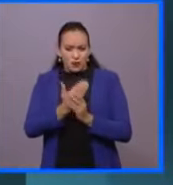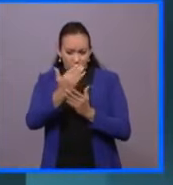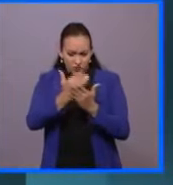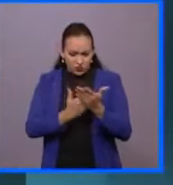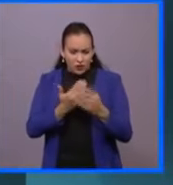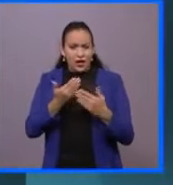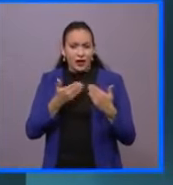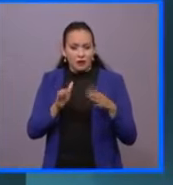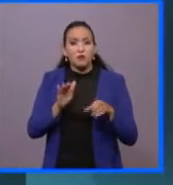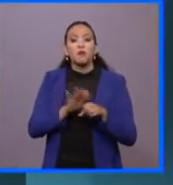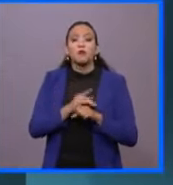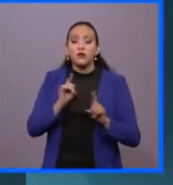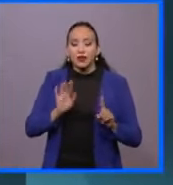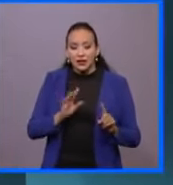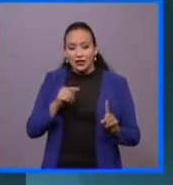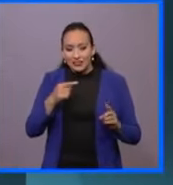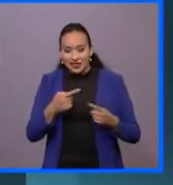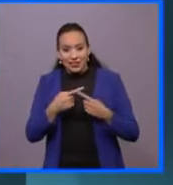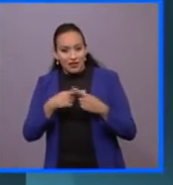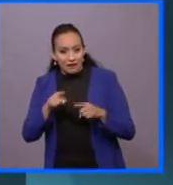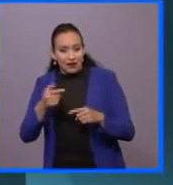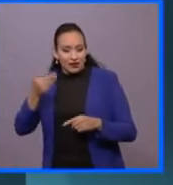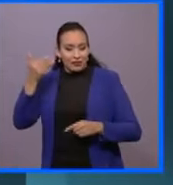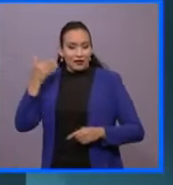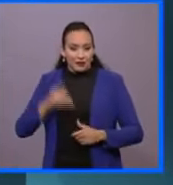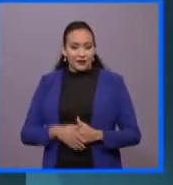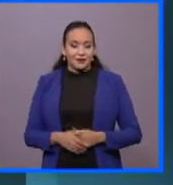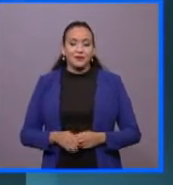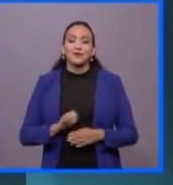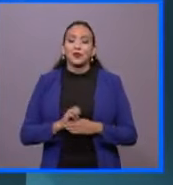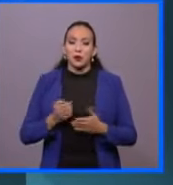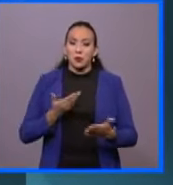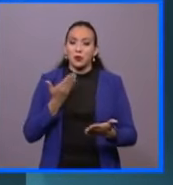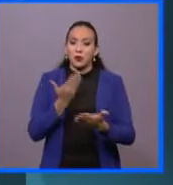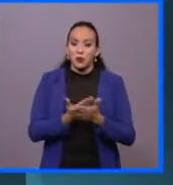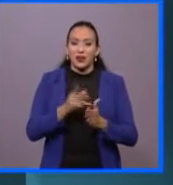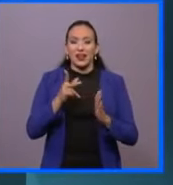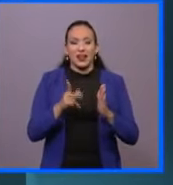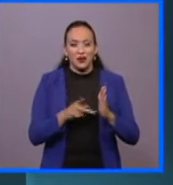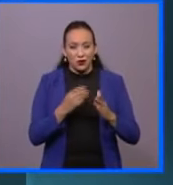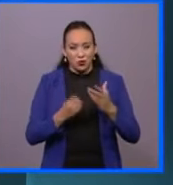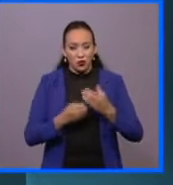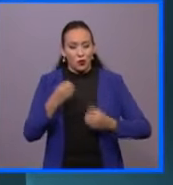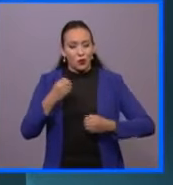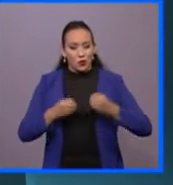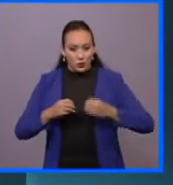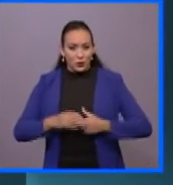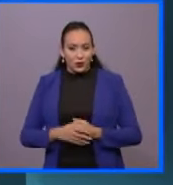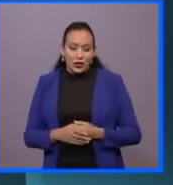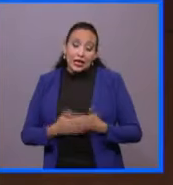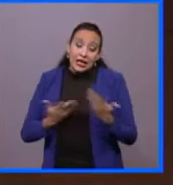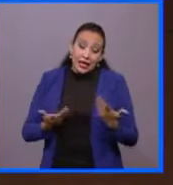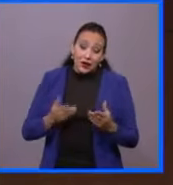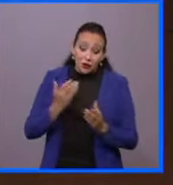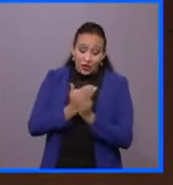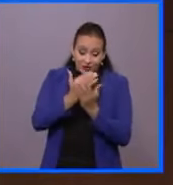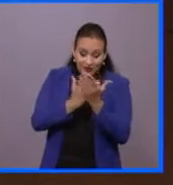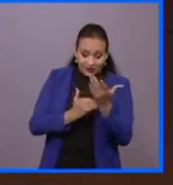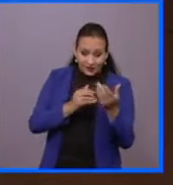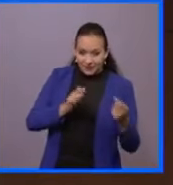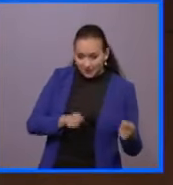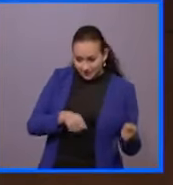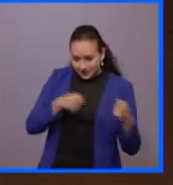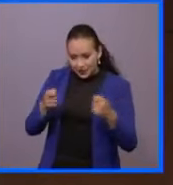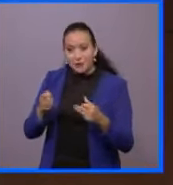en realidad impugna un acto diverso al original, por lo que propone ordenar la apertura de un nuevo juicio y turnar el expediente al